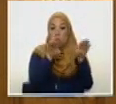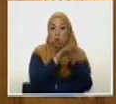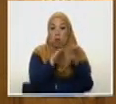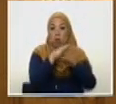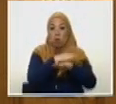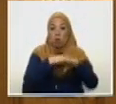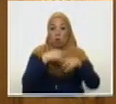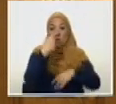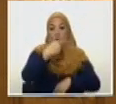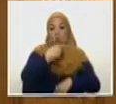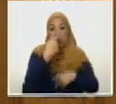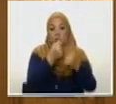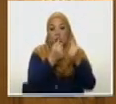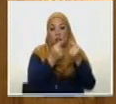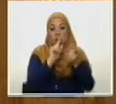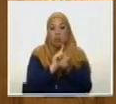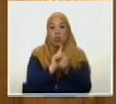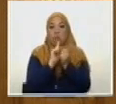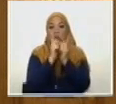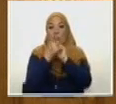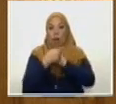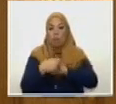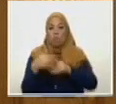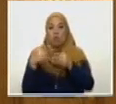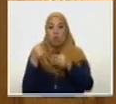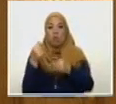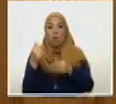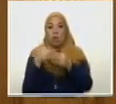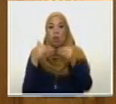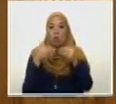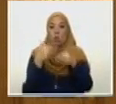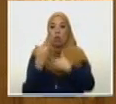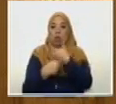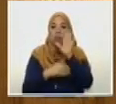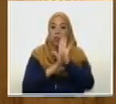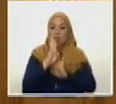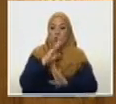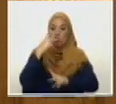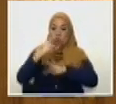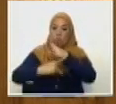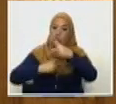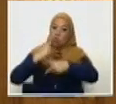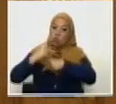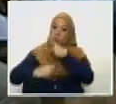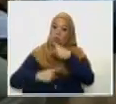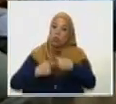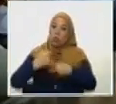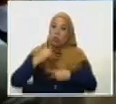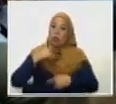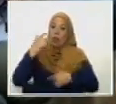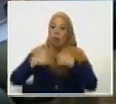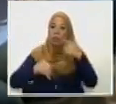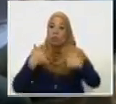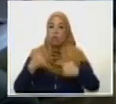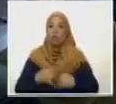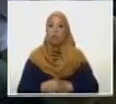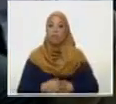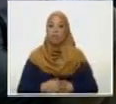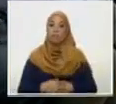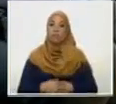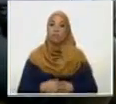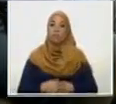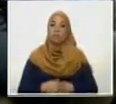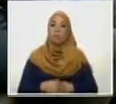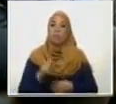ejecución de la política monetaria y cambiaria, contribuya al desarrollo de los procesos, iniciativas y actividades para el